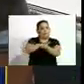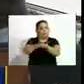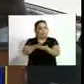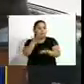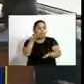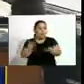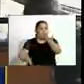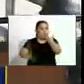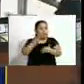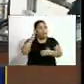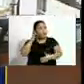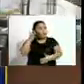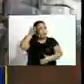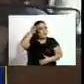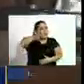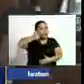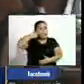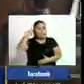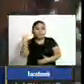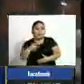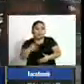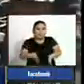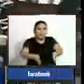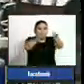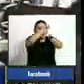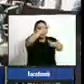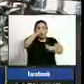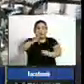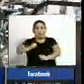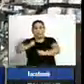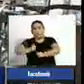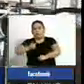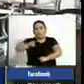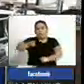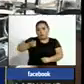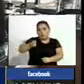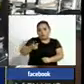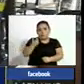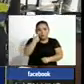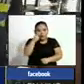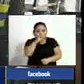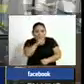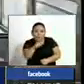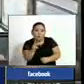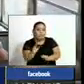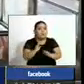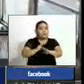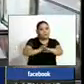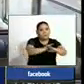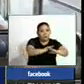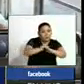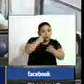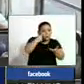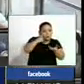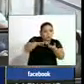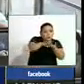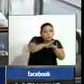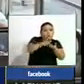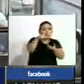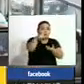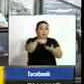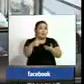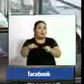un precio muy alto en las instituciones de seguridad pública del país. Reducir su vulnerabilidad al contagio por el momento